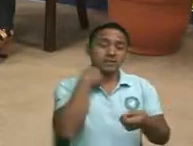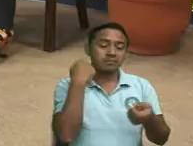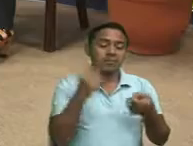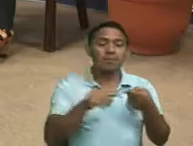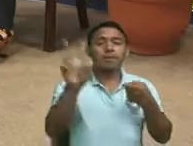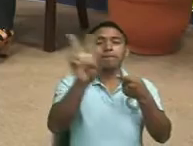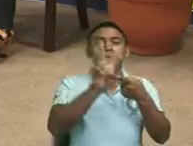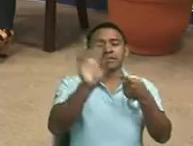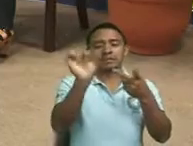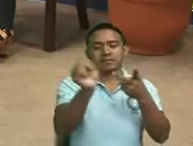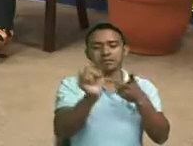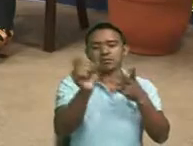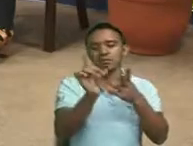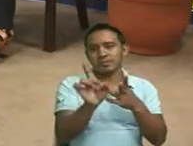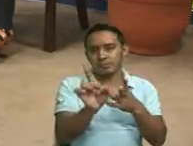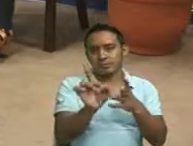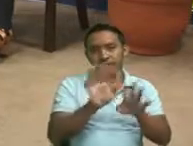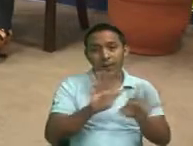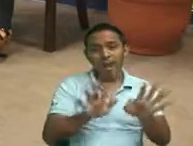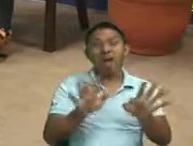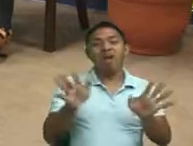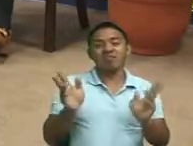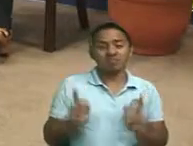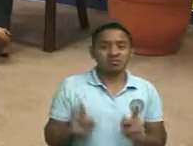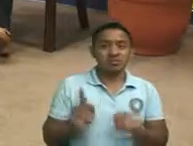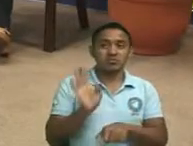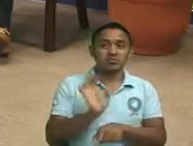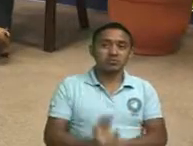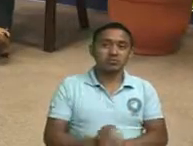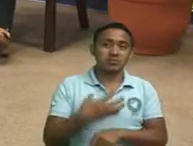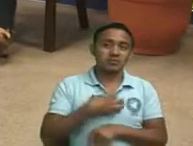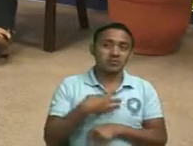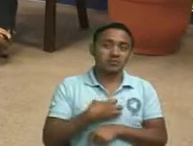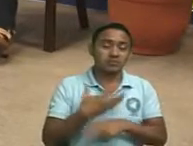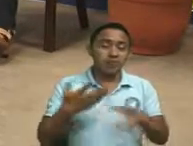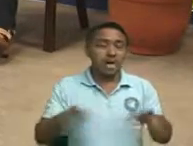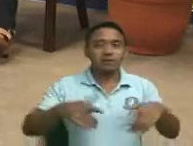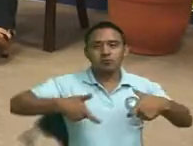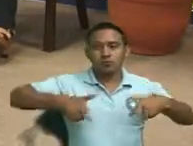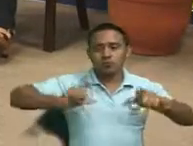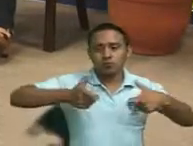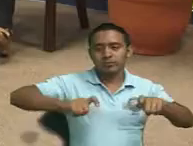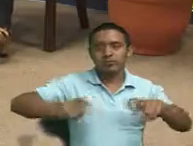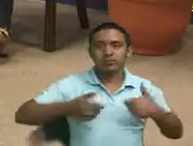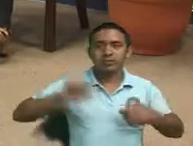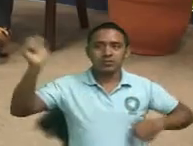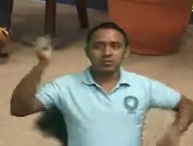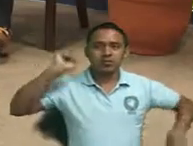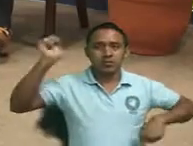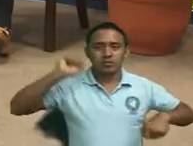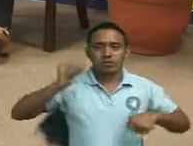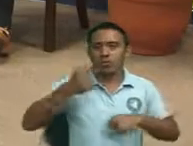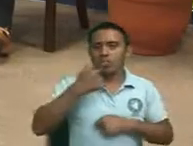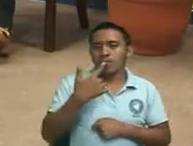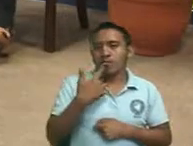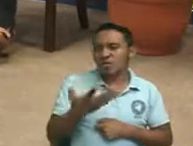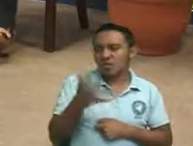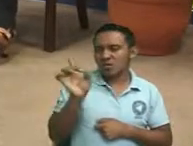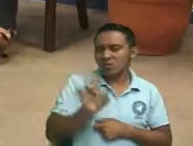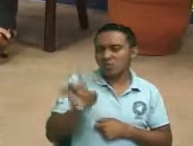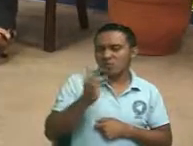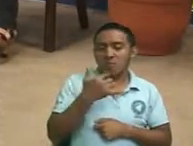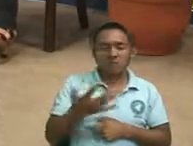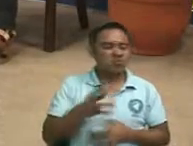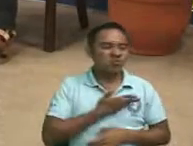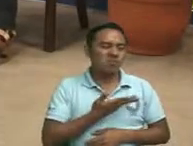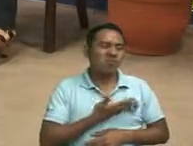viernes, sábado y domingo. Correcto. ¿Ya? Entonces las costumbres nuestras así son, la sopa del domingo porque no te gusta cocinar, el día de descanso,